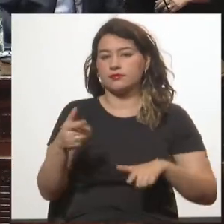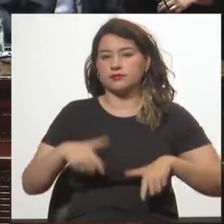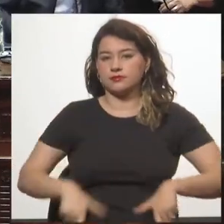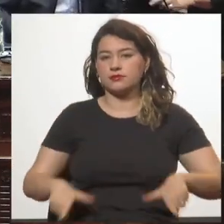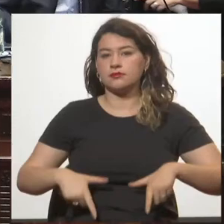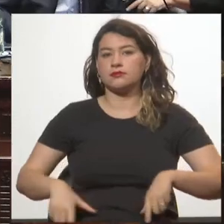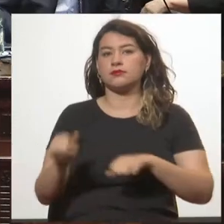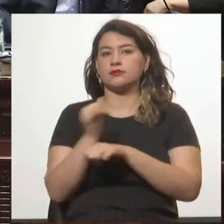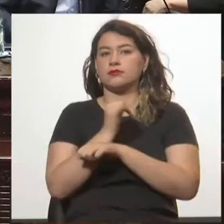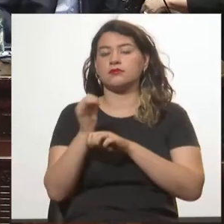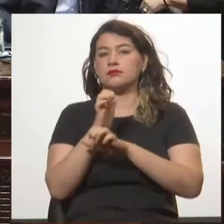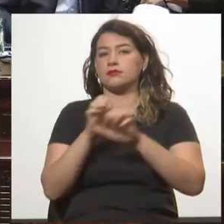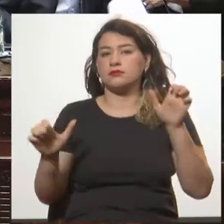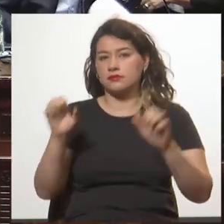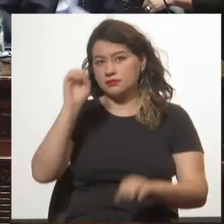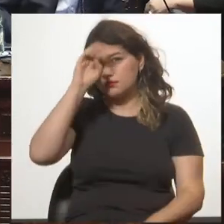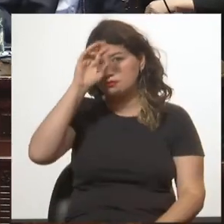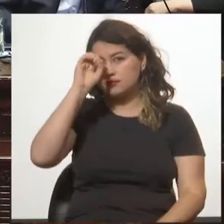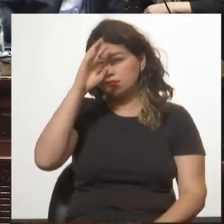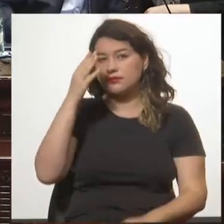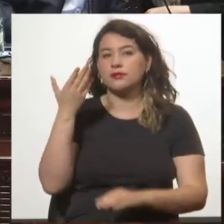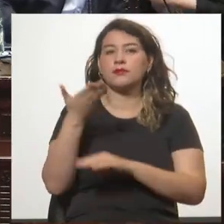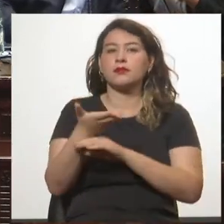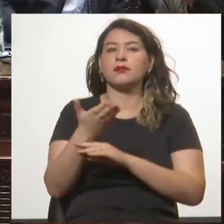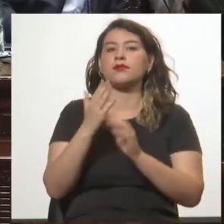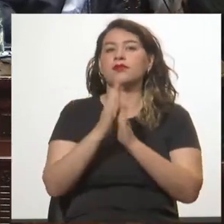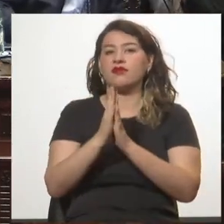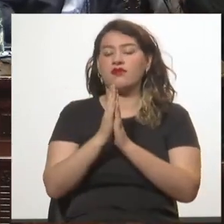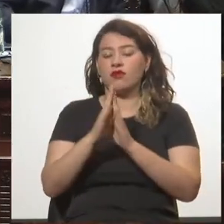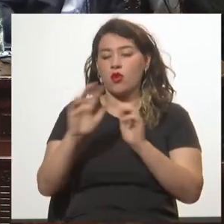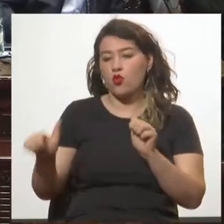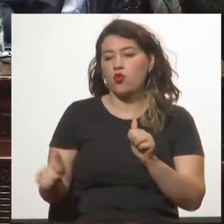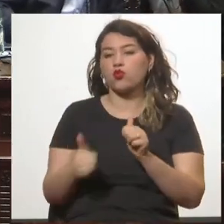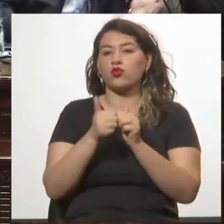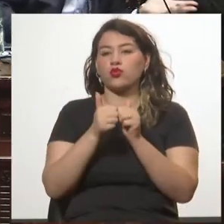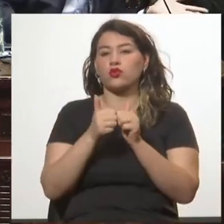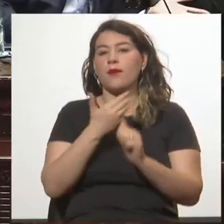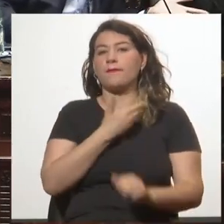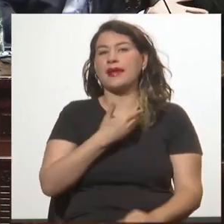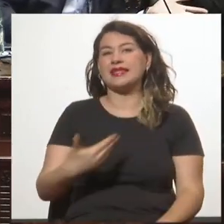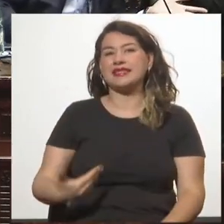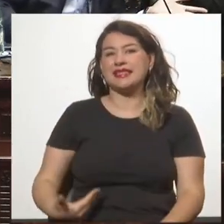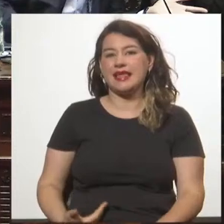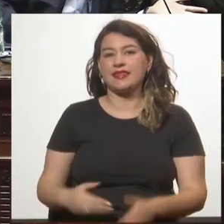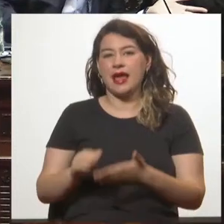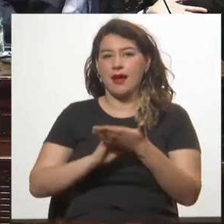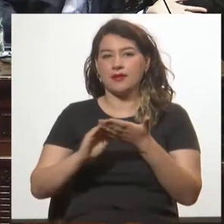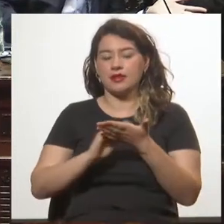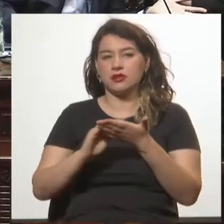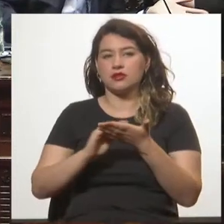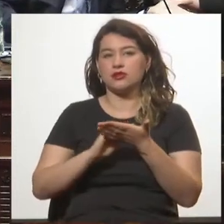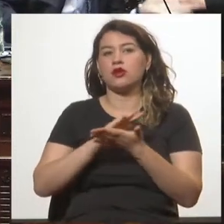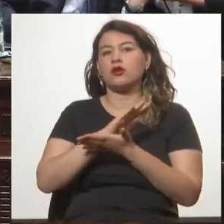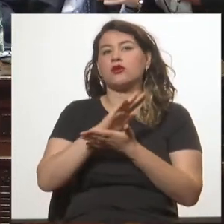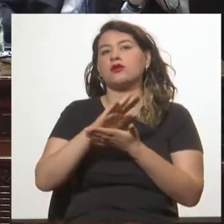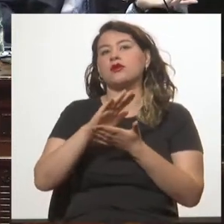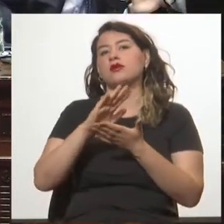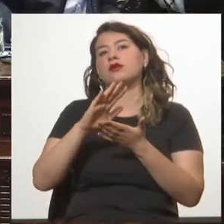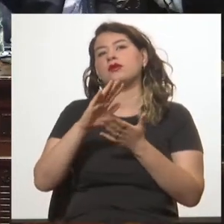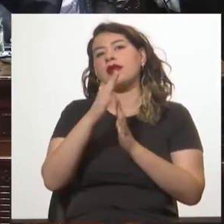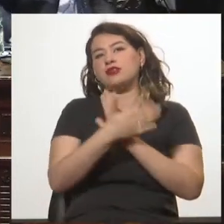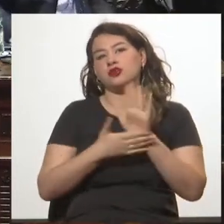industria energía y minería solicitamos comparezca acompañado del señor presidente de la administración nacional de telecomunicaciones